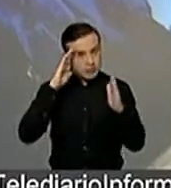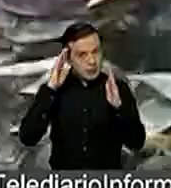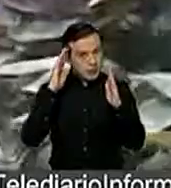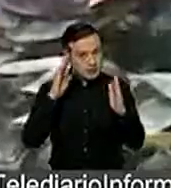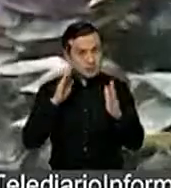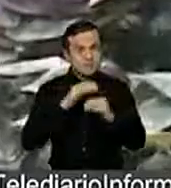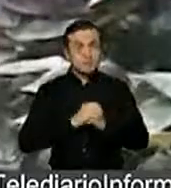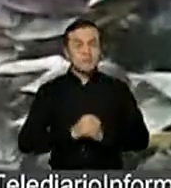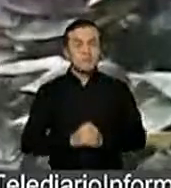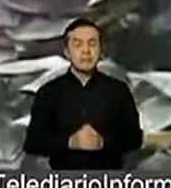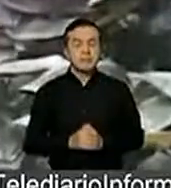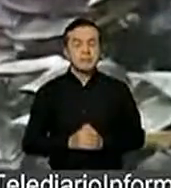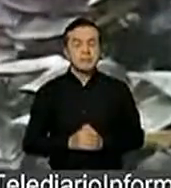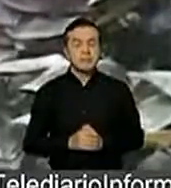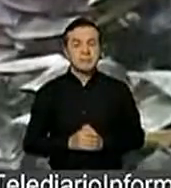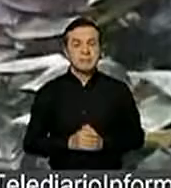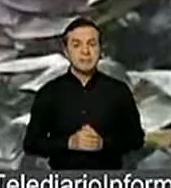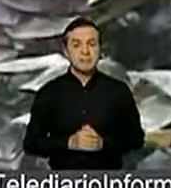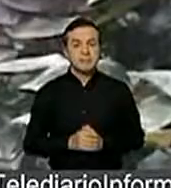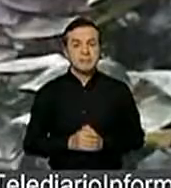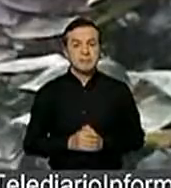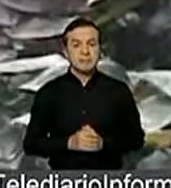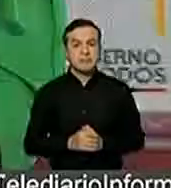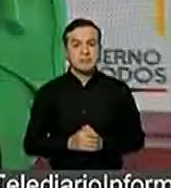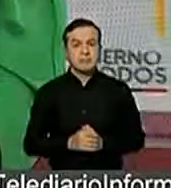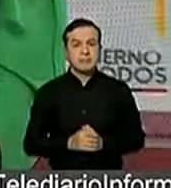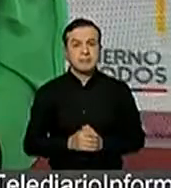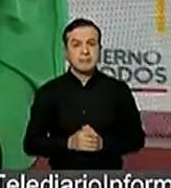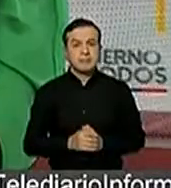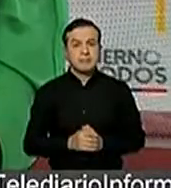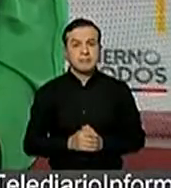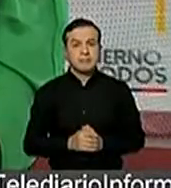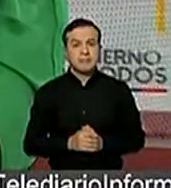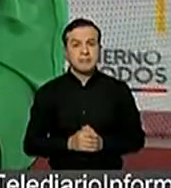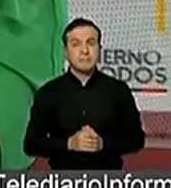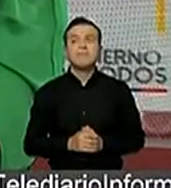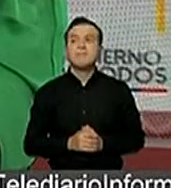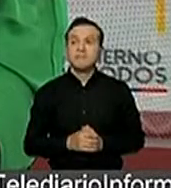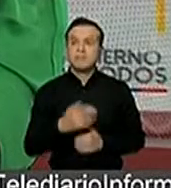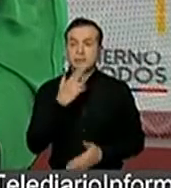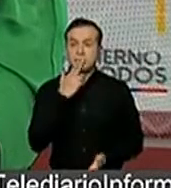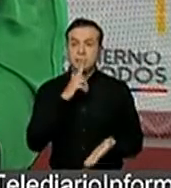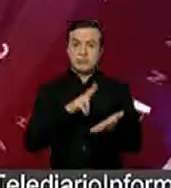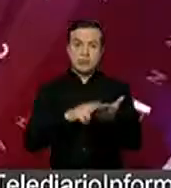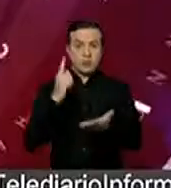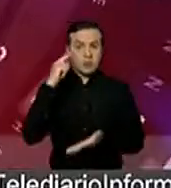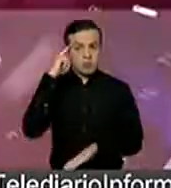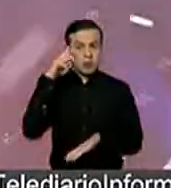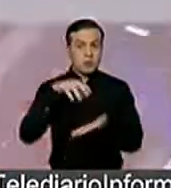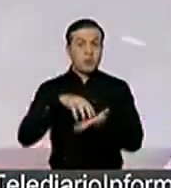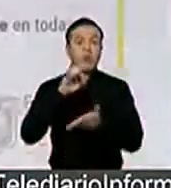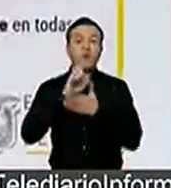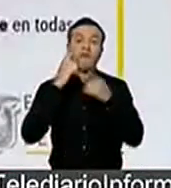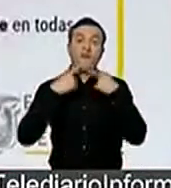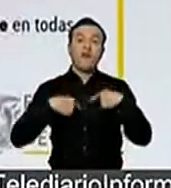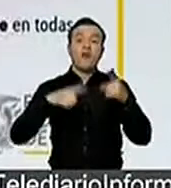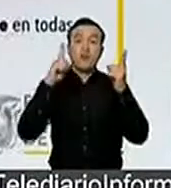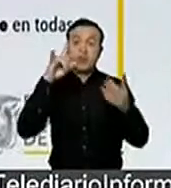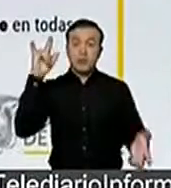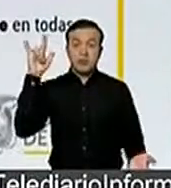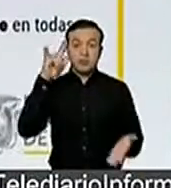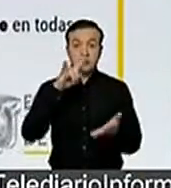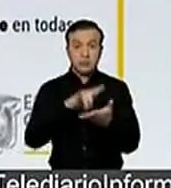de cosas. Santiago Tello, Medios Públicos. Y a través de un comunicado, el gobierno nacional informó que vía aérea